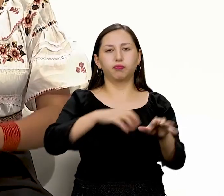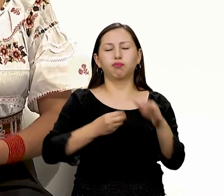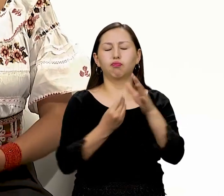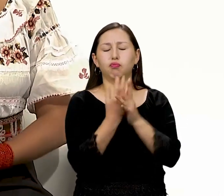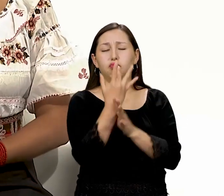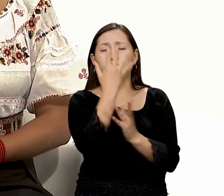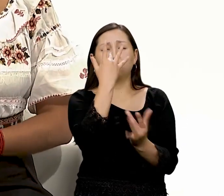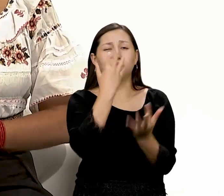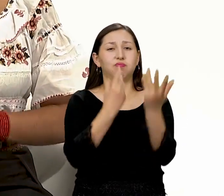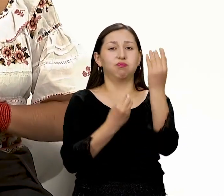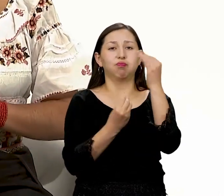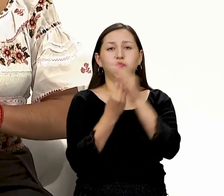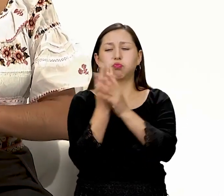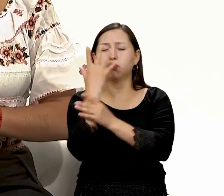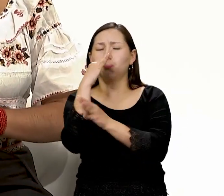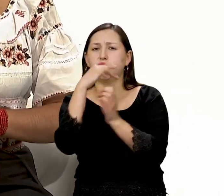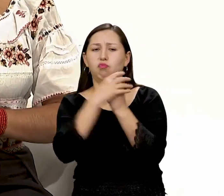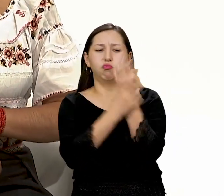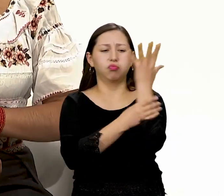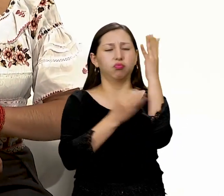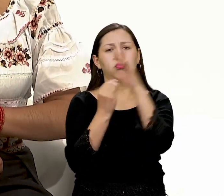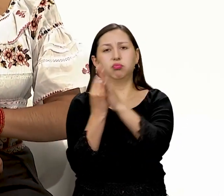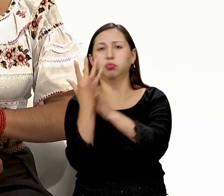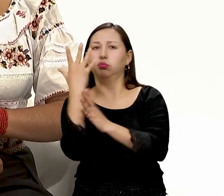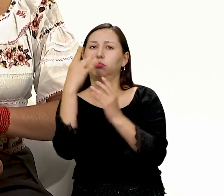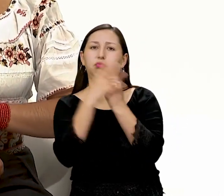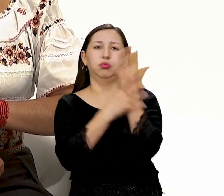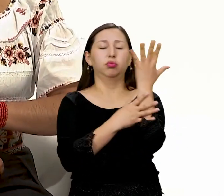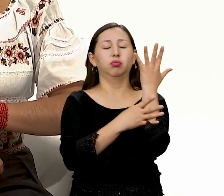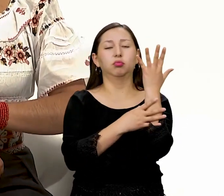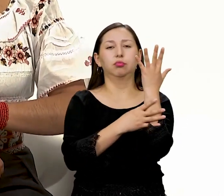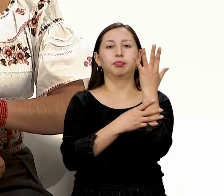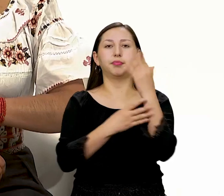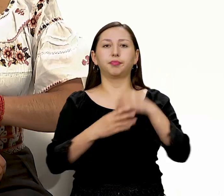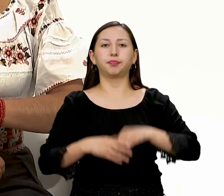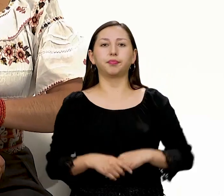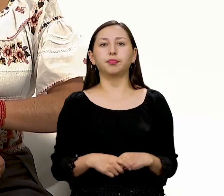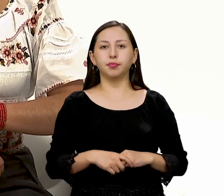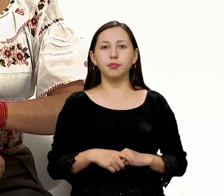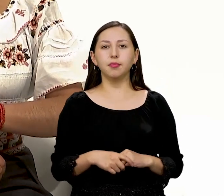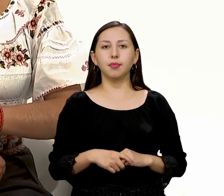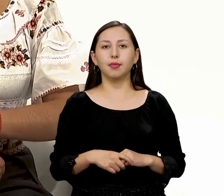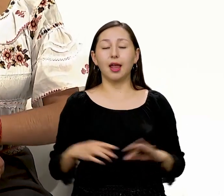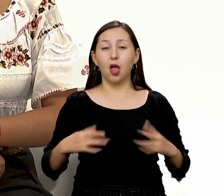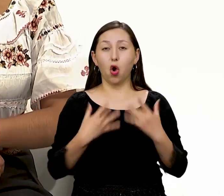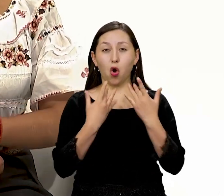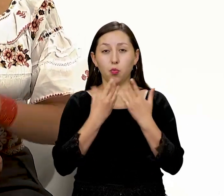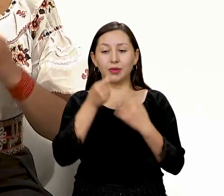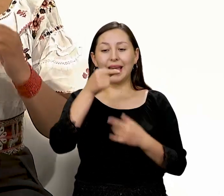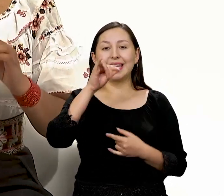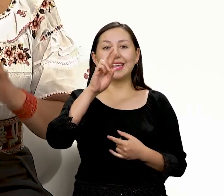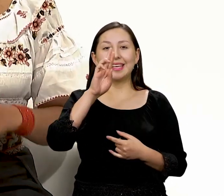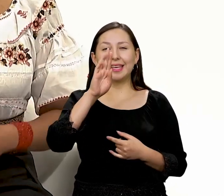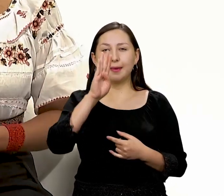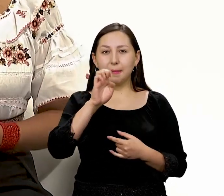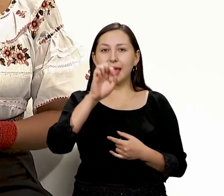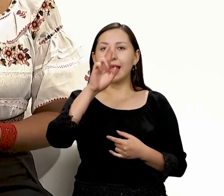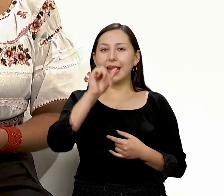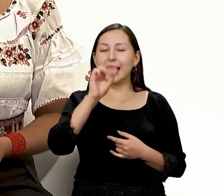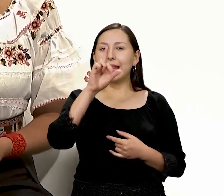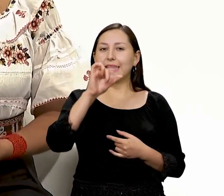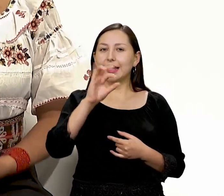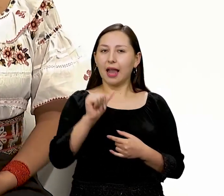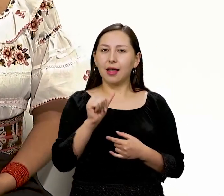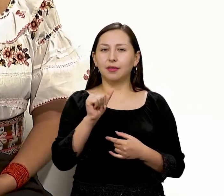y se reduzcan los costos de producción, porque a la final la giberelina la usas en dosis que son demasiado pequeñas.